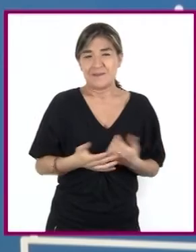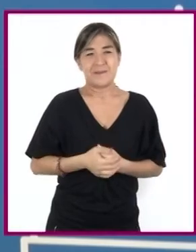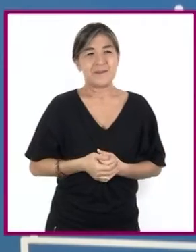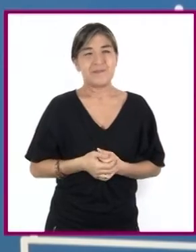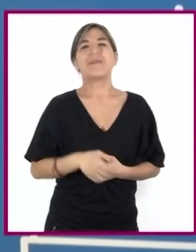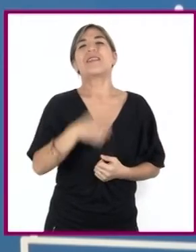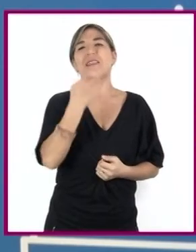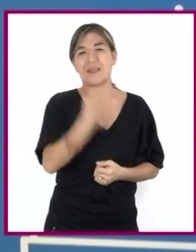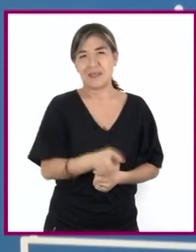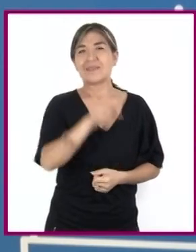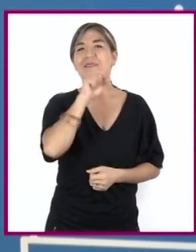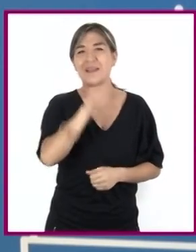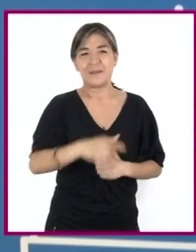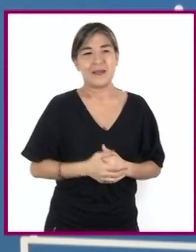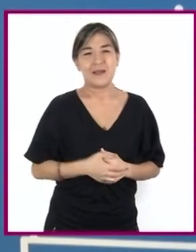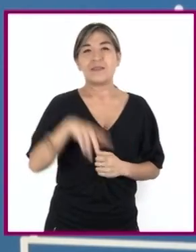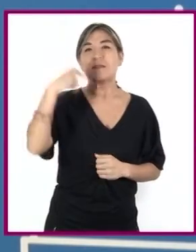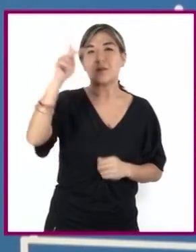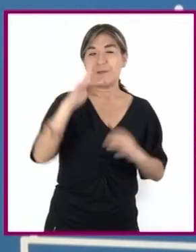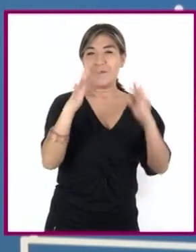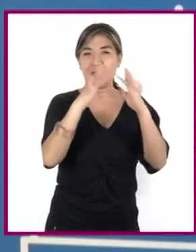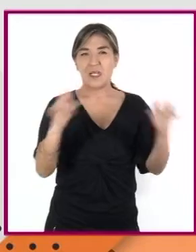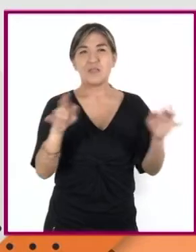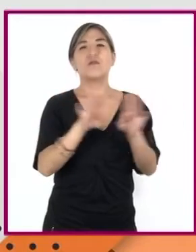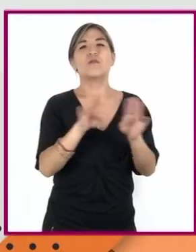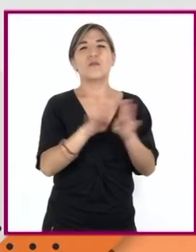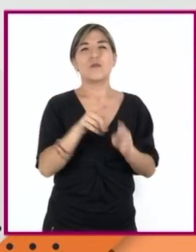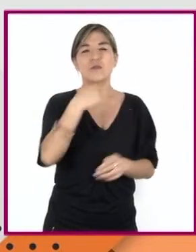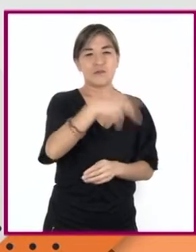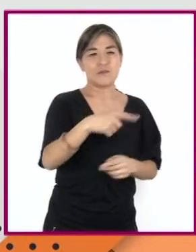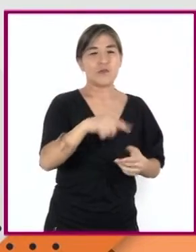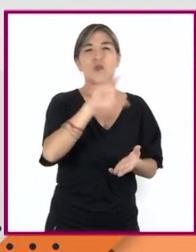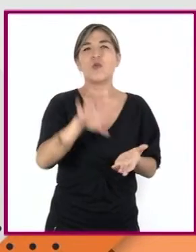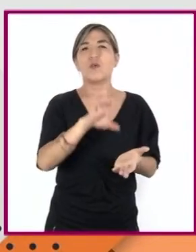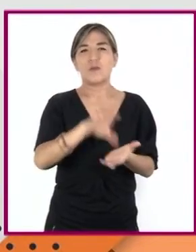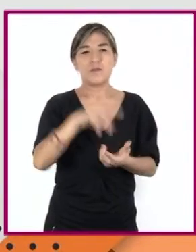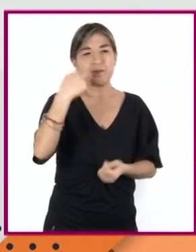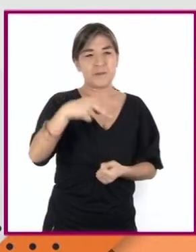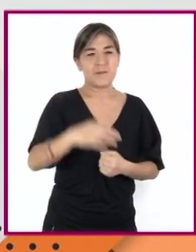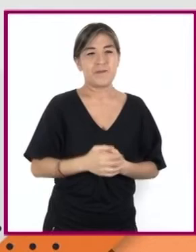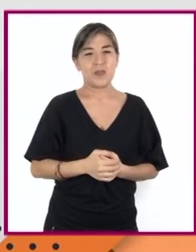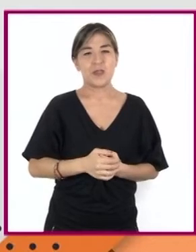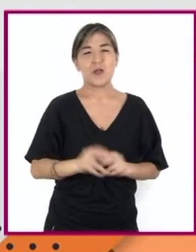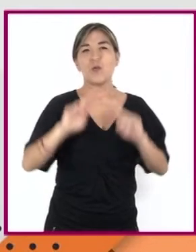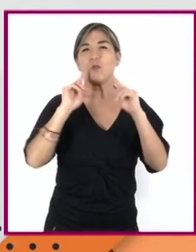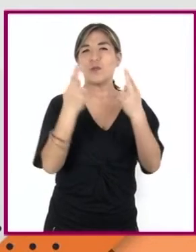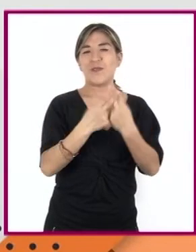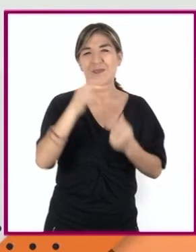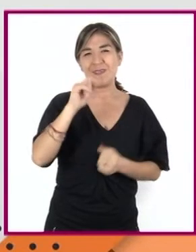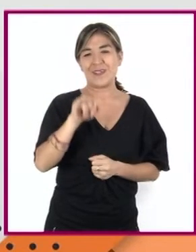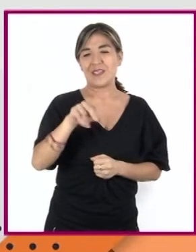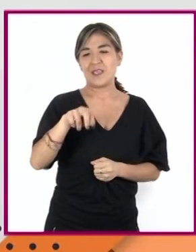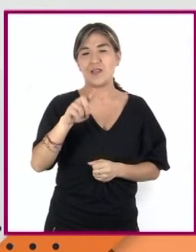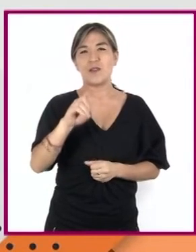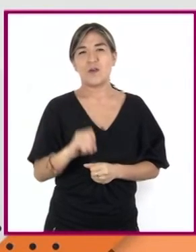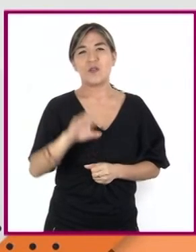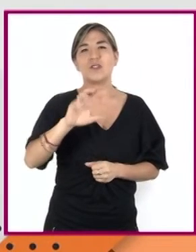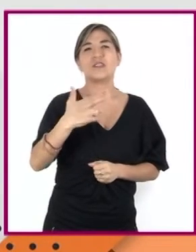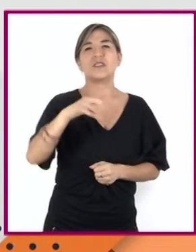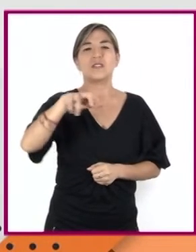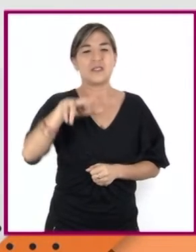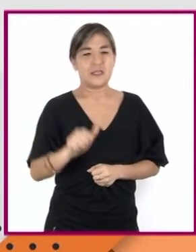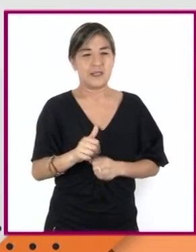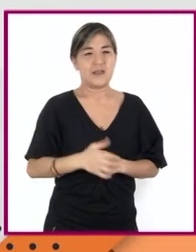vez, Francia agrupó a sus colonias con el nombre de Unión Indochina y la formaban